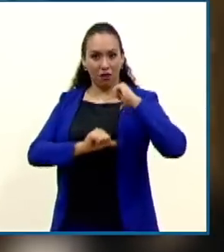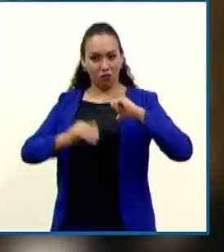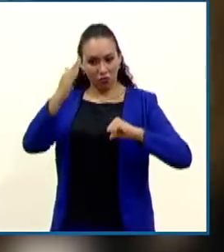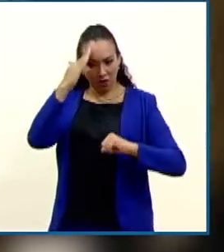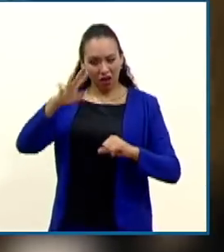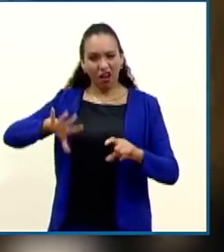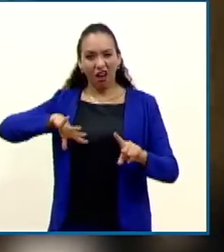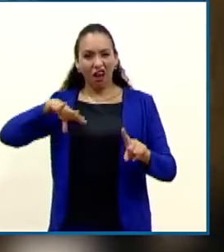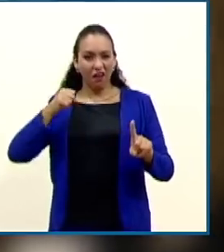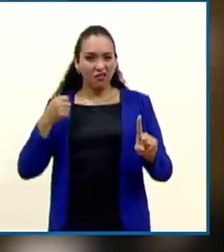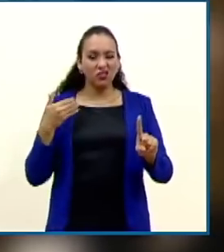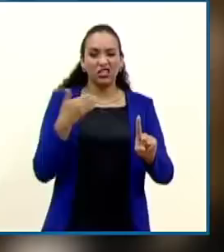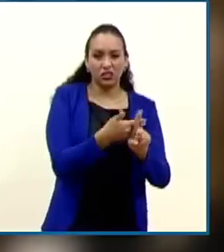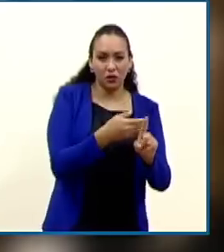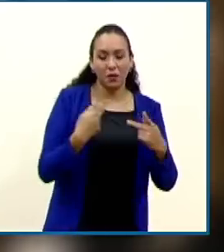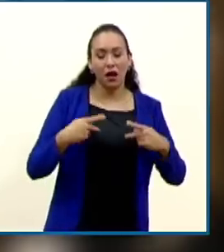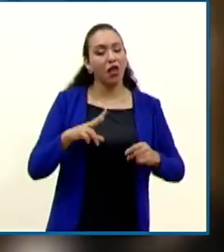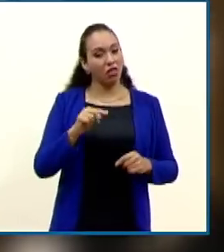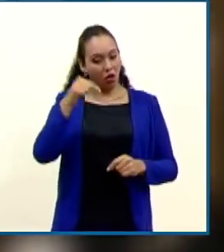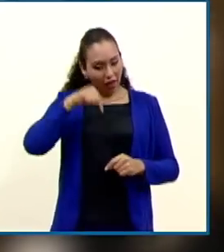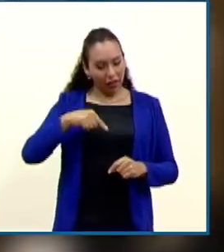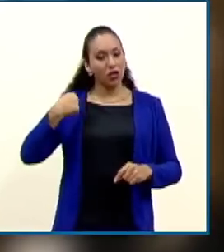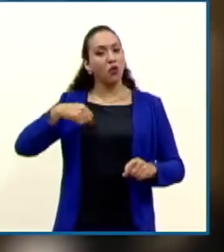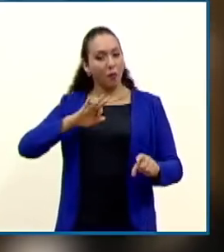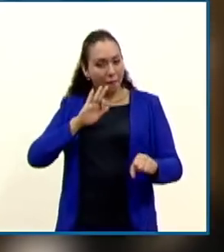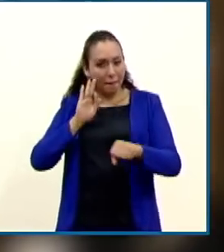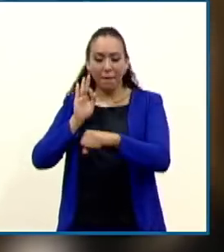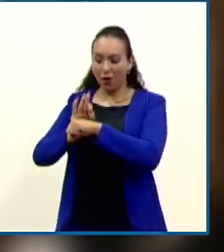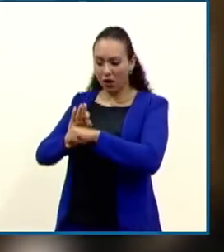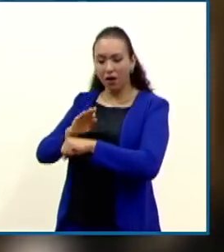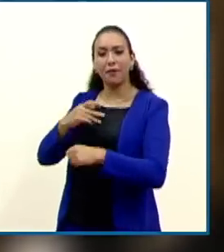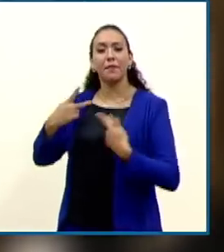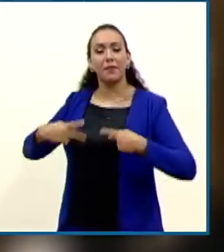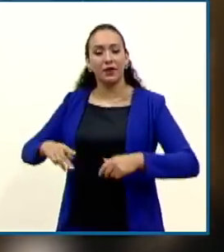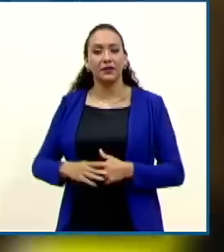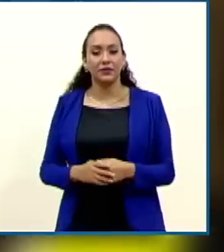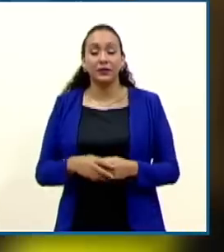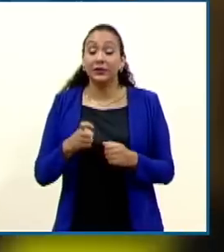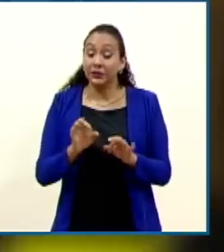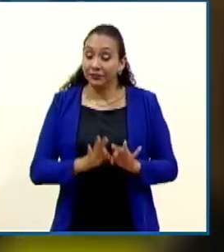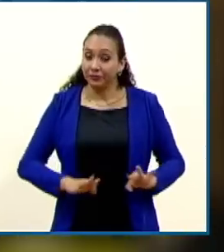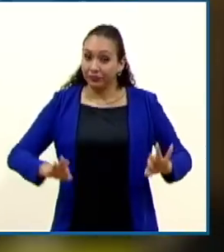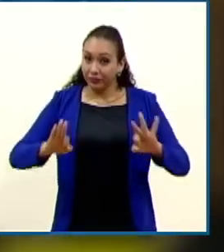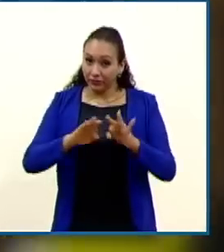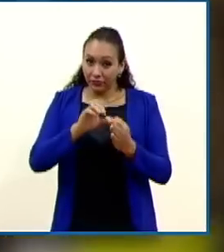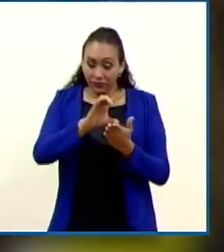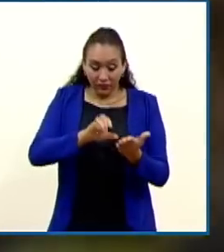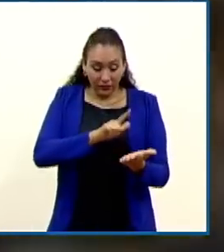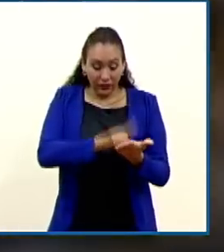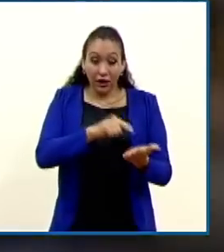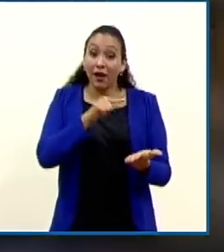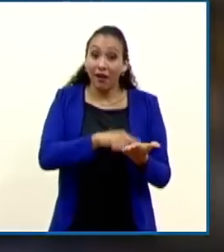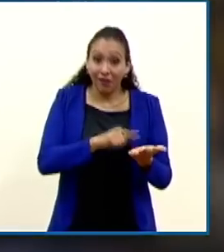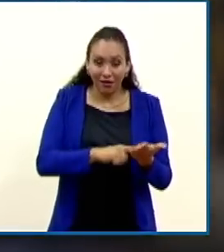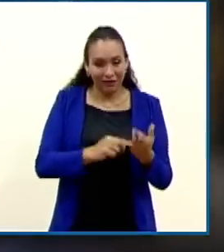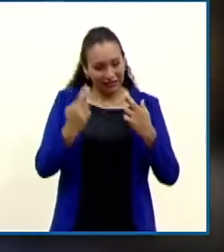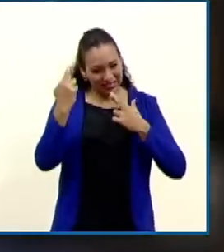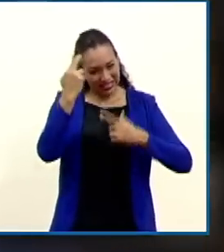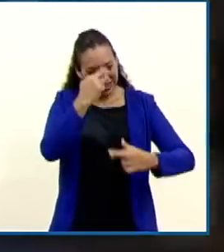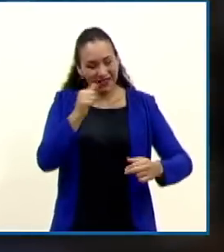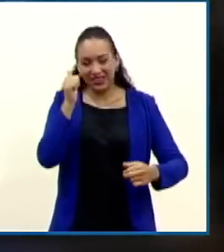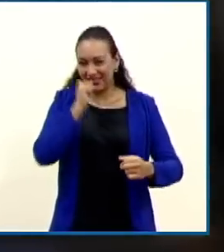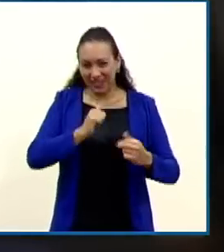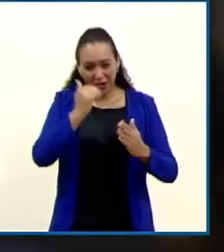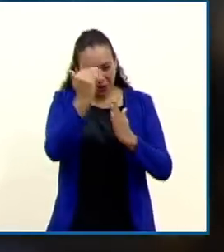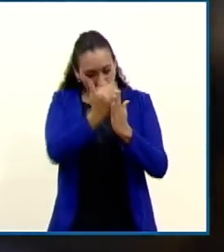República. Añadió que su función es velar porque no se modifiquen los ejes fundamentales de la Constitución, de ahí la importancia de revisar los